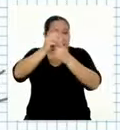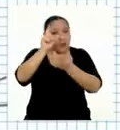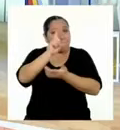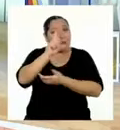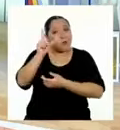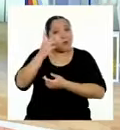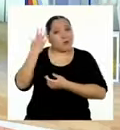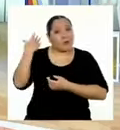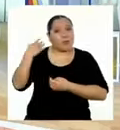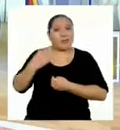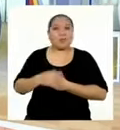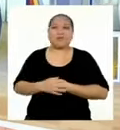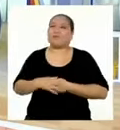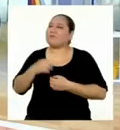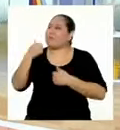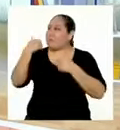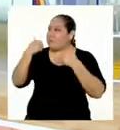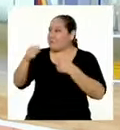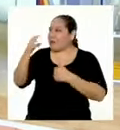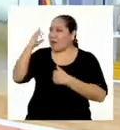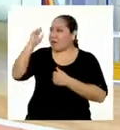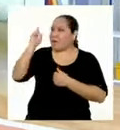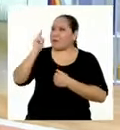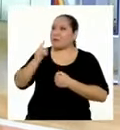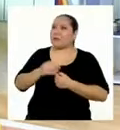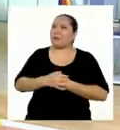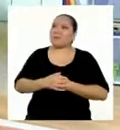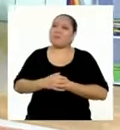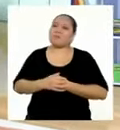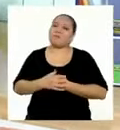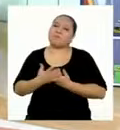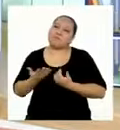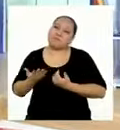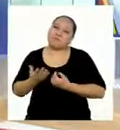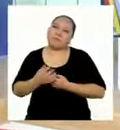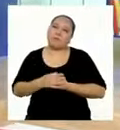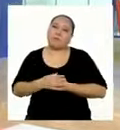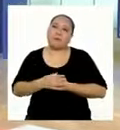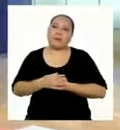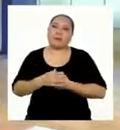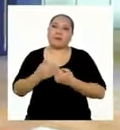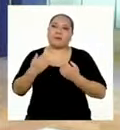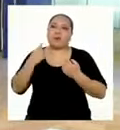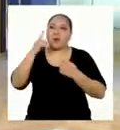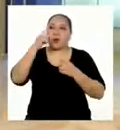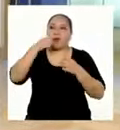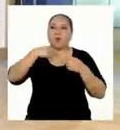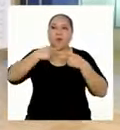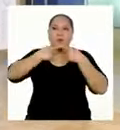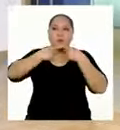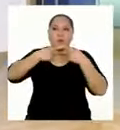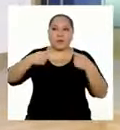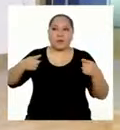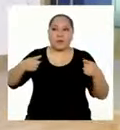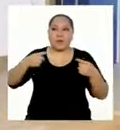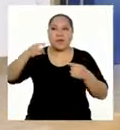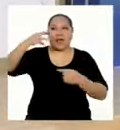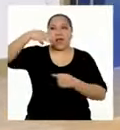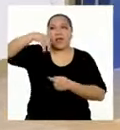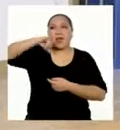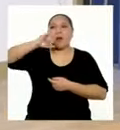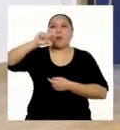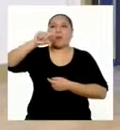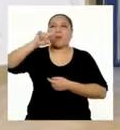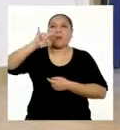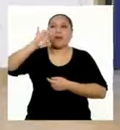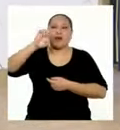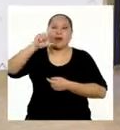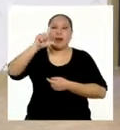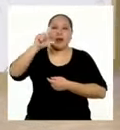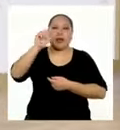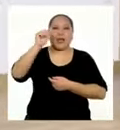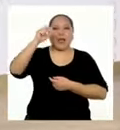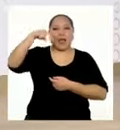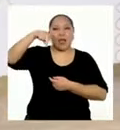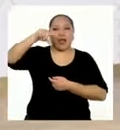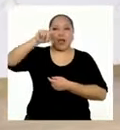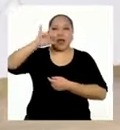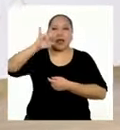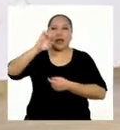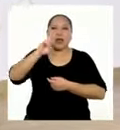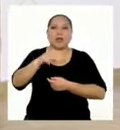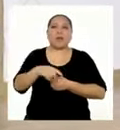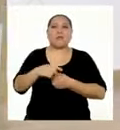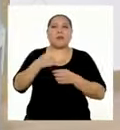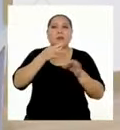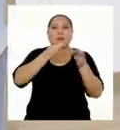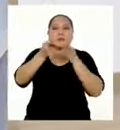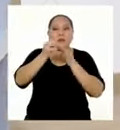de lunes. Bastante bien, profesora. De hecho, tengo un mensaje de Miguel Ángel, donde me explica un poco el